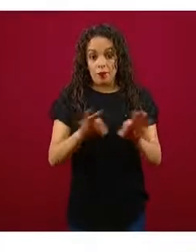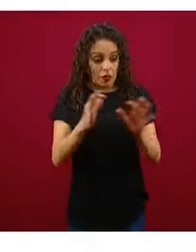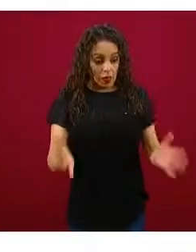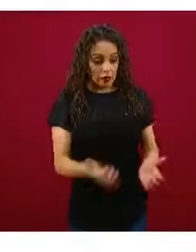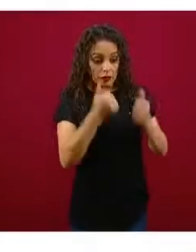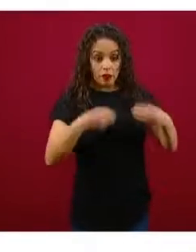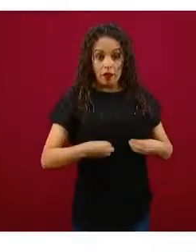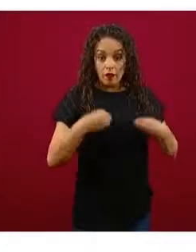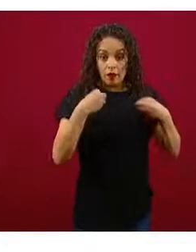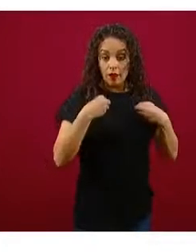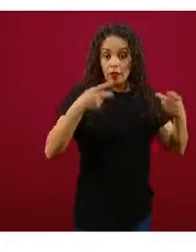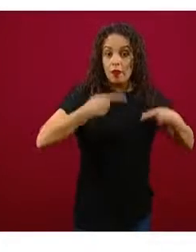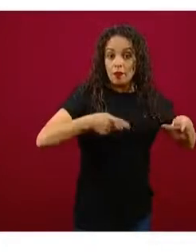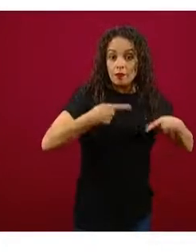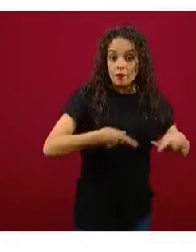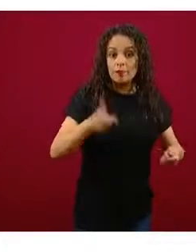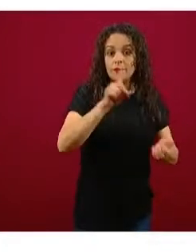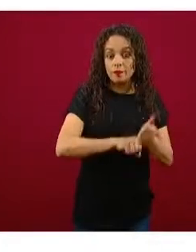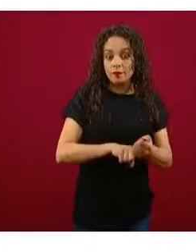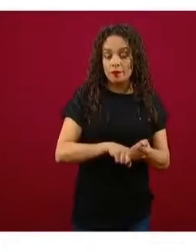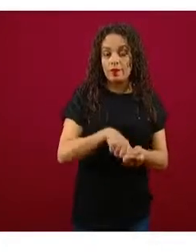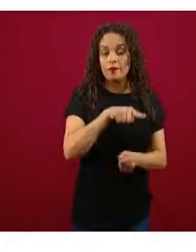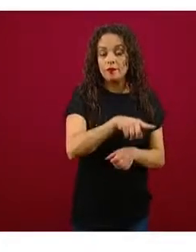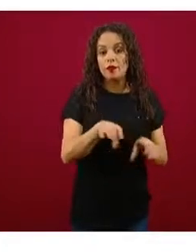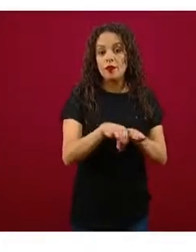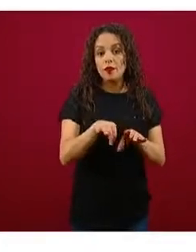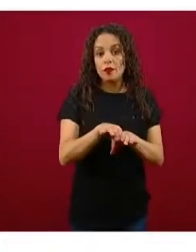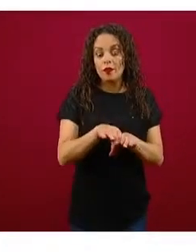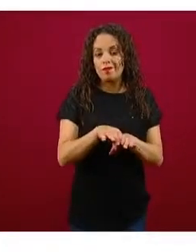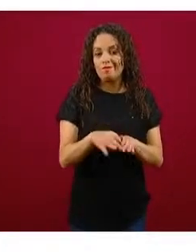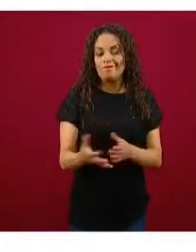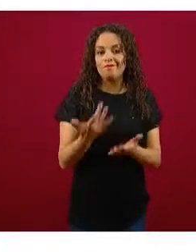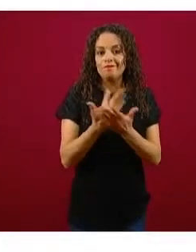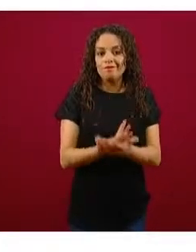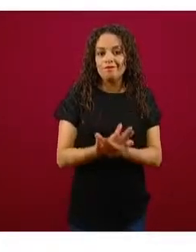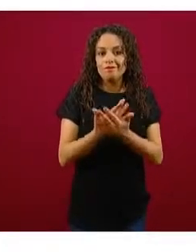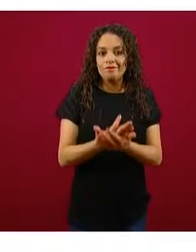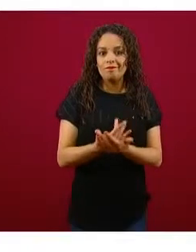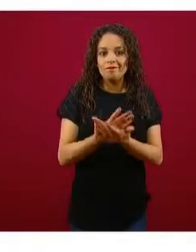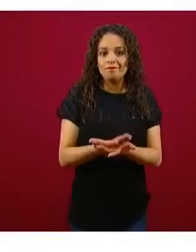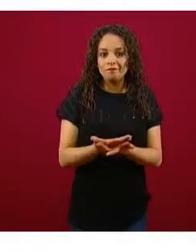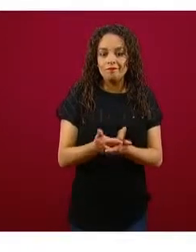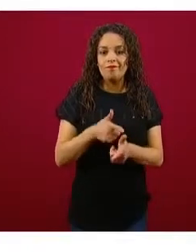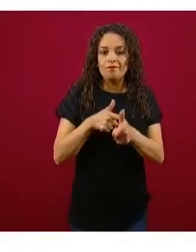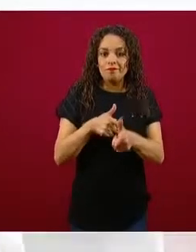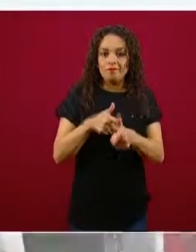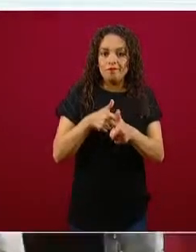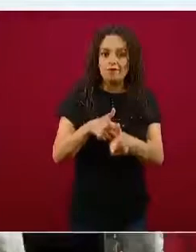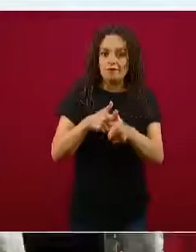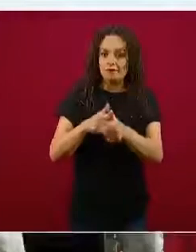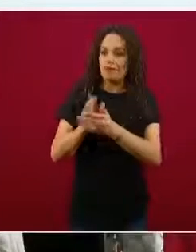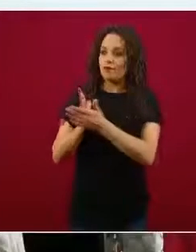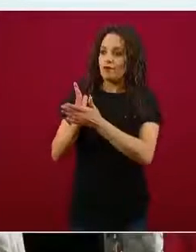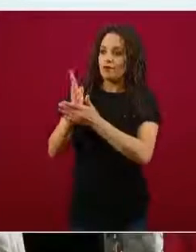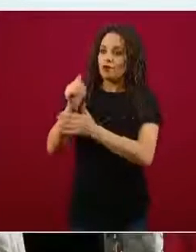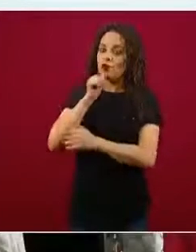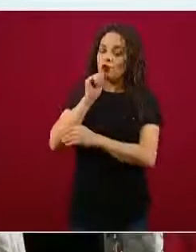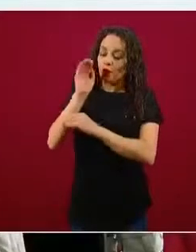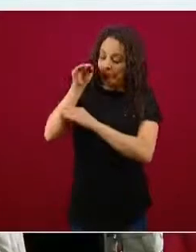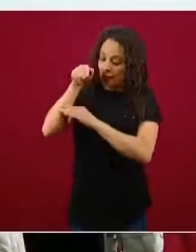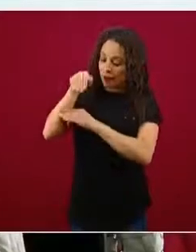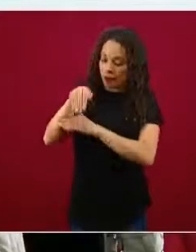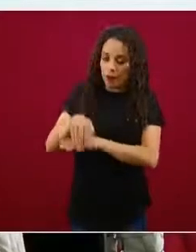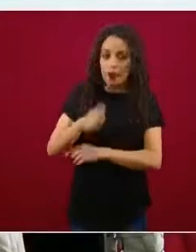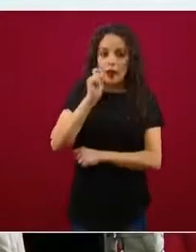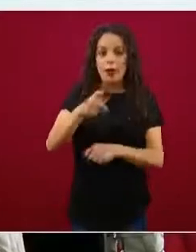luego resulta en una situación donde no desciende el número de personas que están en el hospital, por lo menos durante ese tiempo.